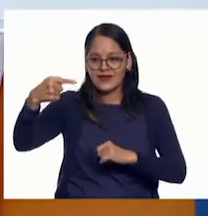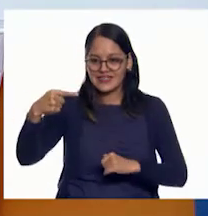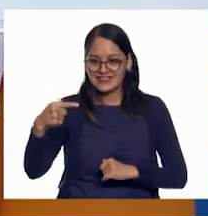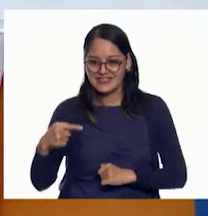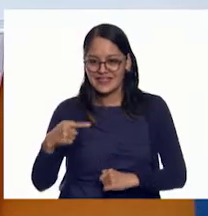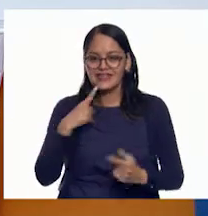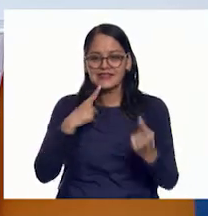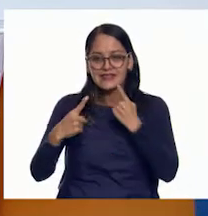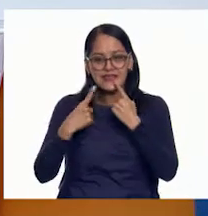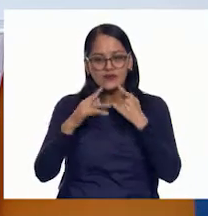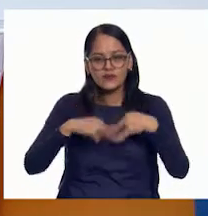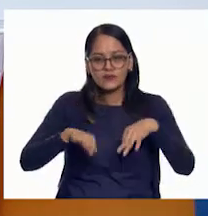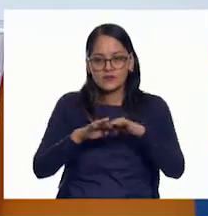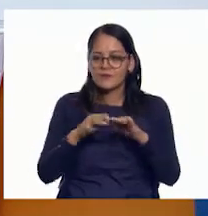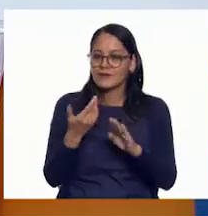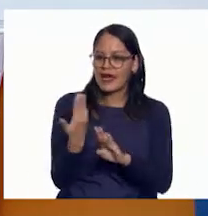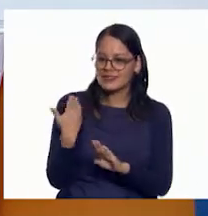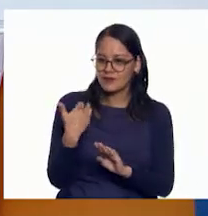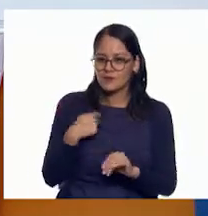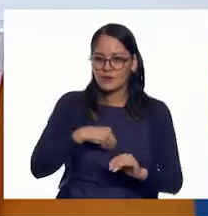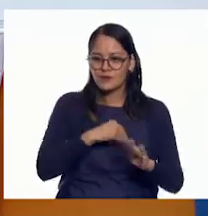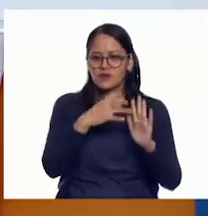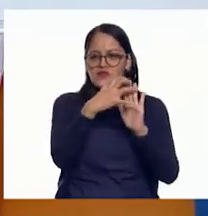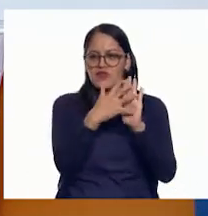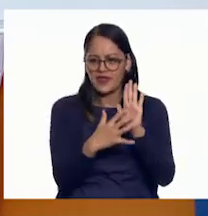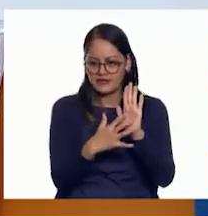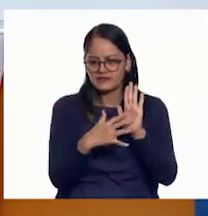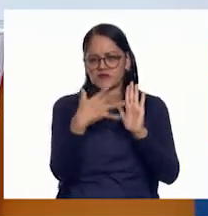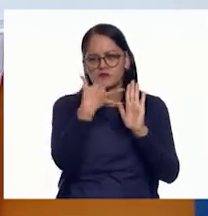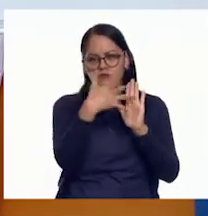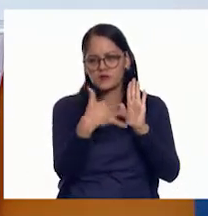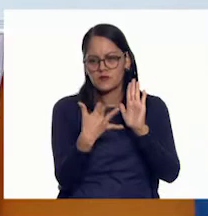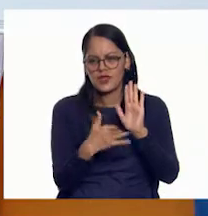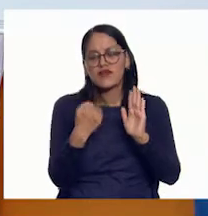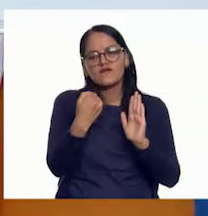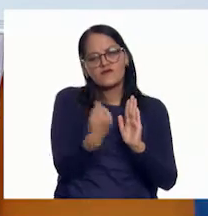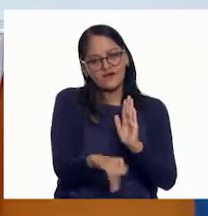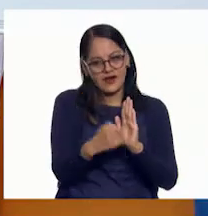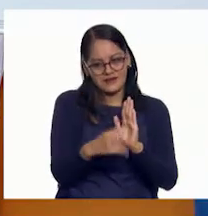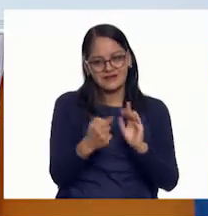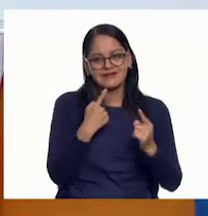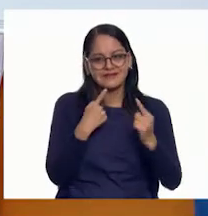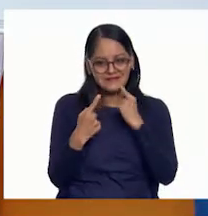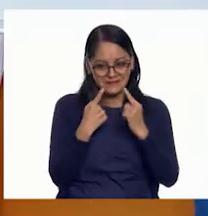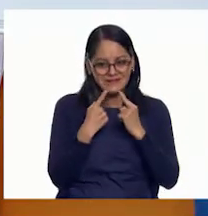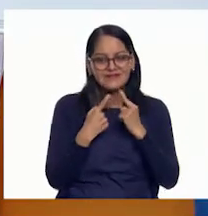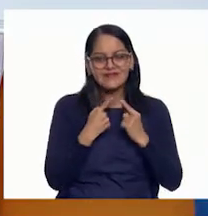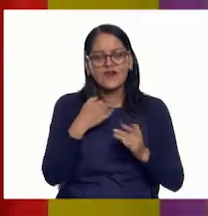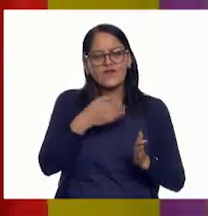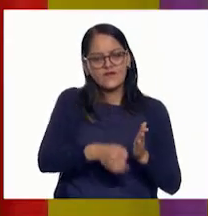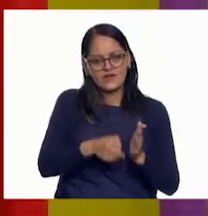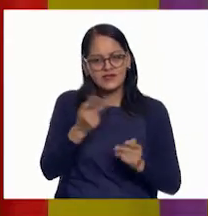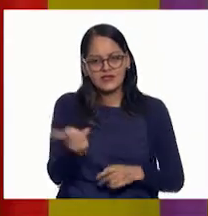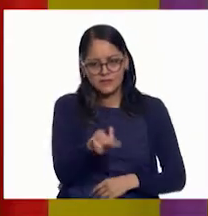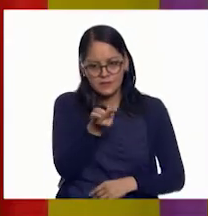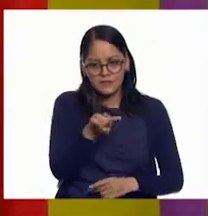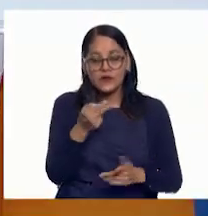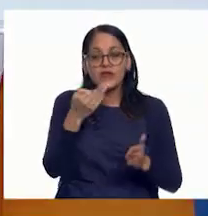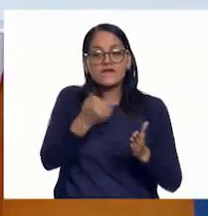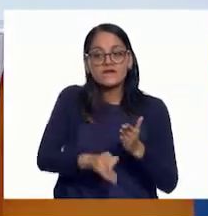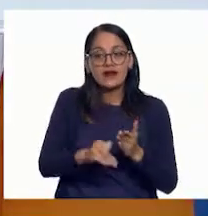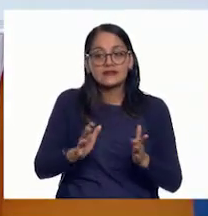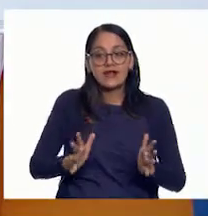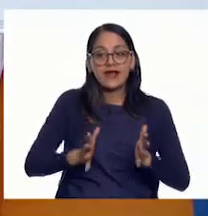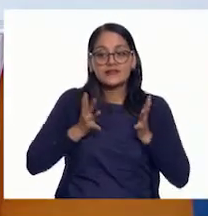leímos el texto, lo leímos todo corrido y no le dimos esa entonación. Ah, pues sí. Y entonces